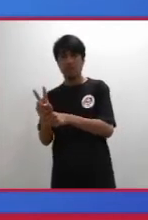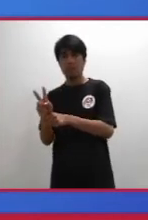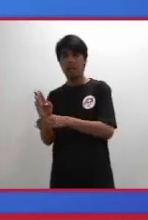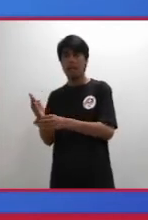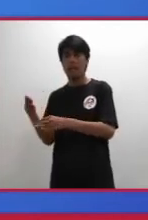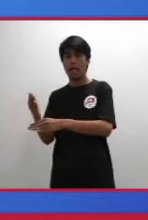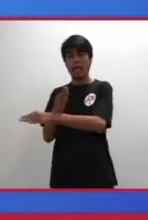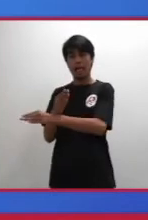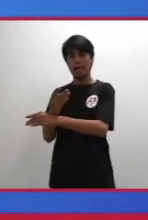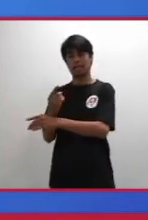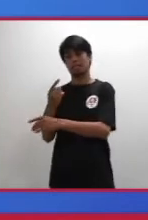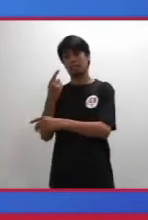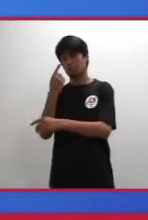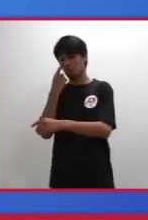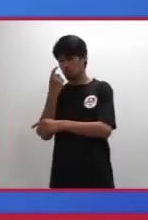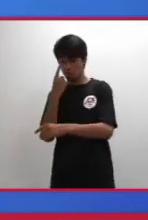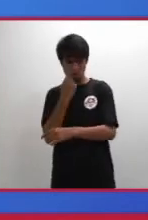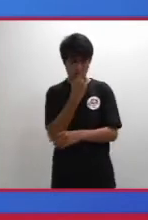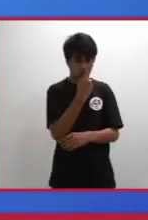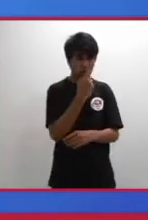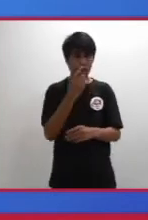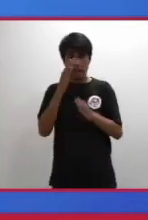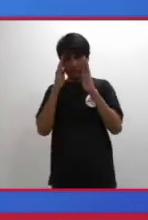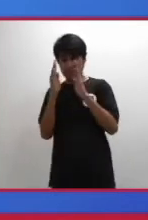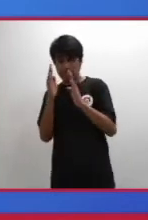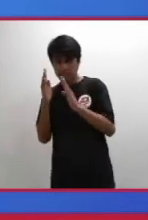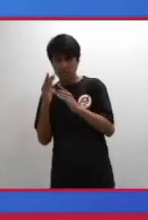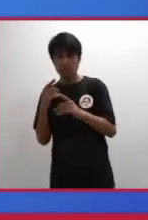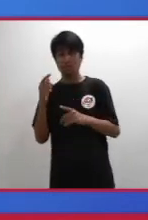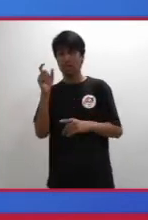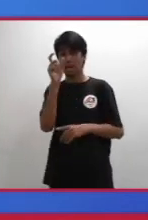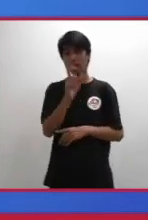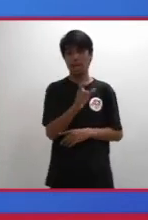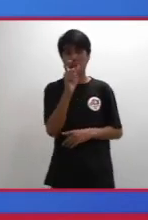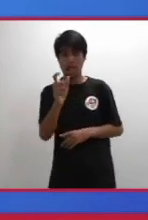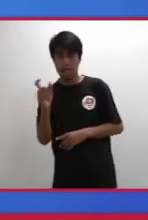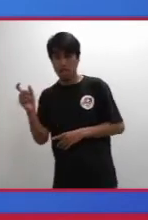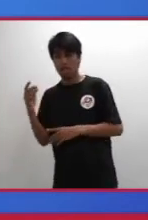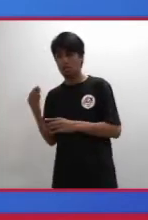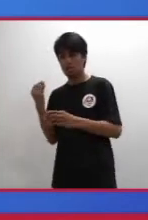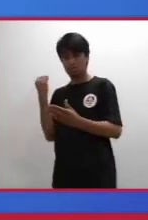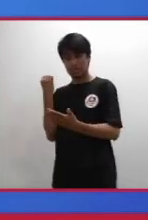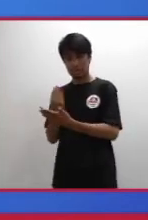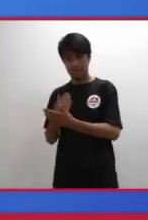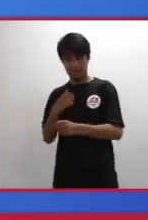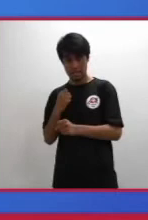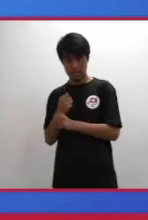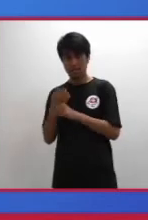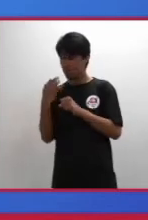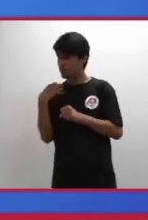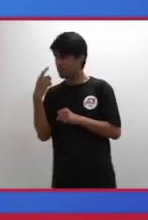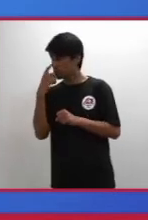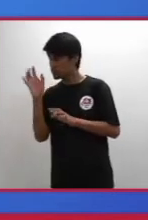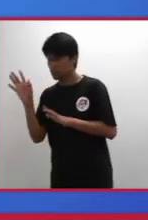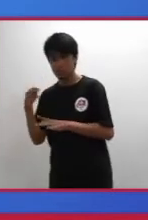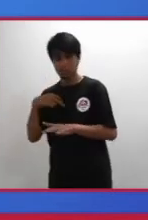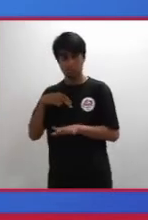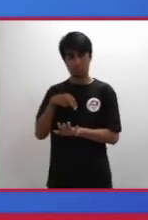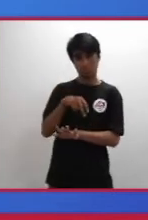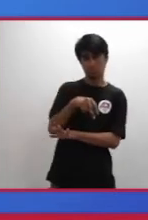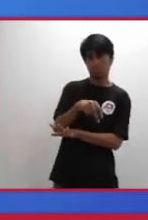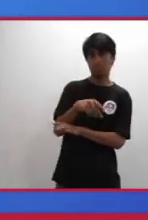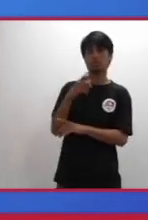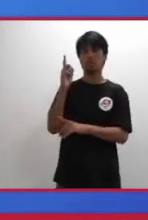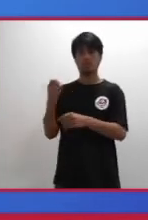la atención que debe tener todas las personas involucradas en obras, ¿verdad? Como así también de que el camión